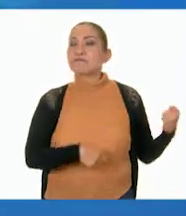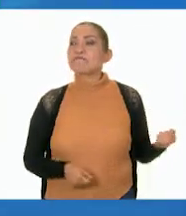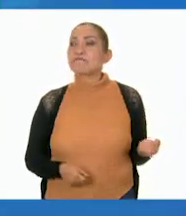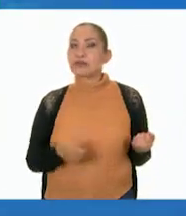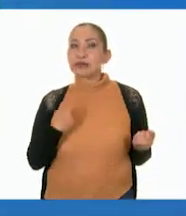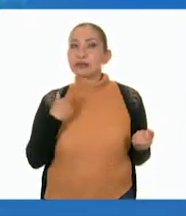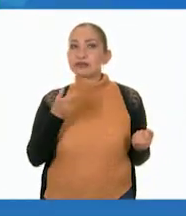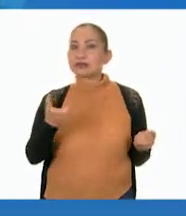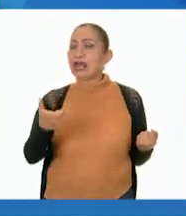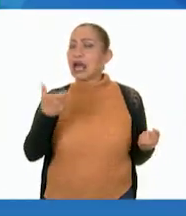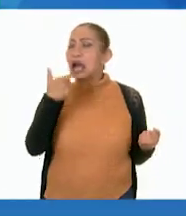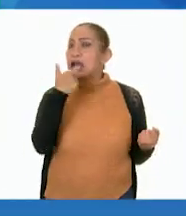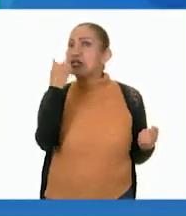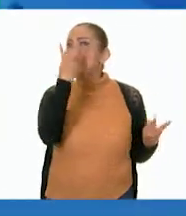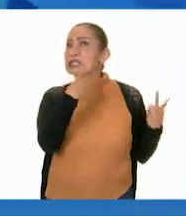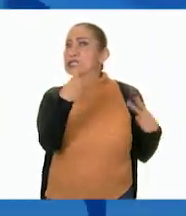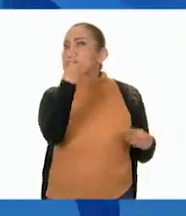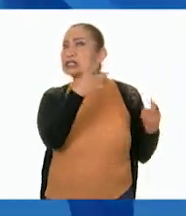así! ¡Ay! Dejó que